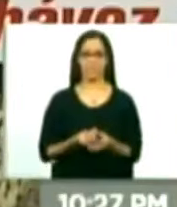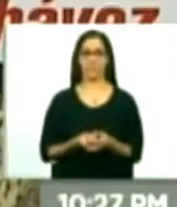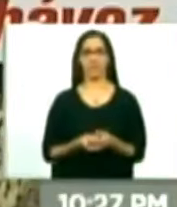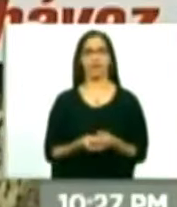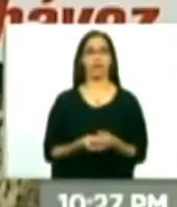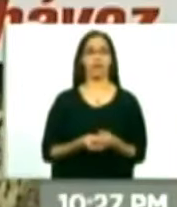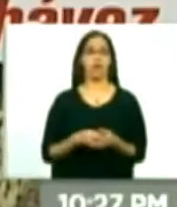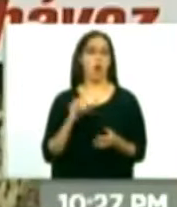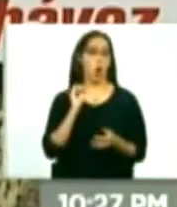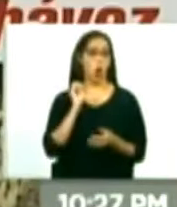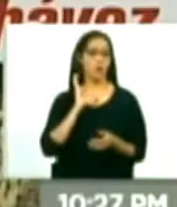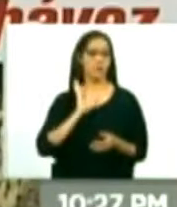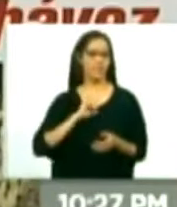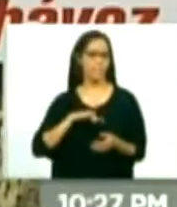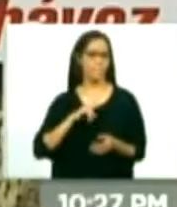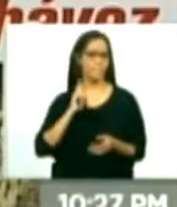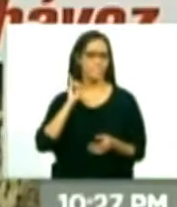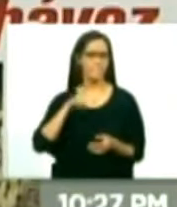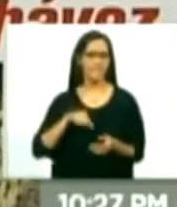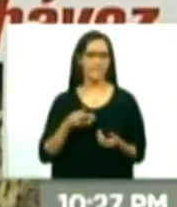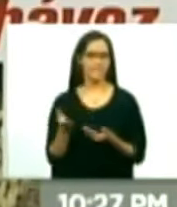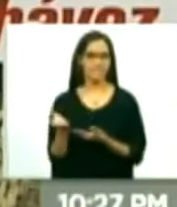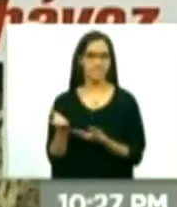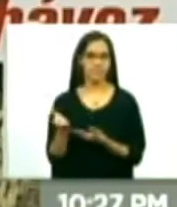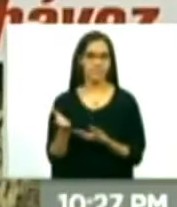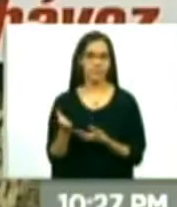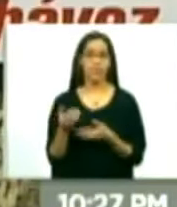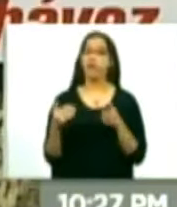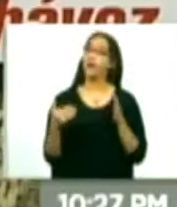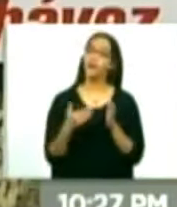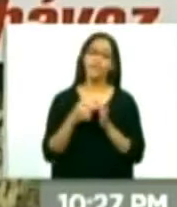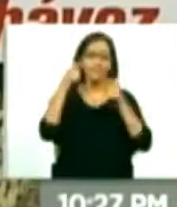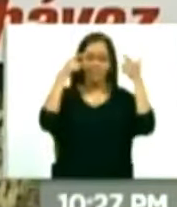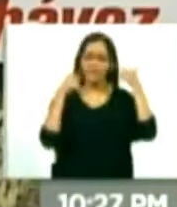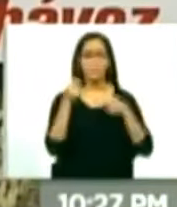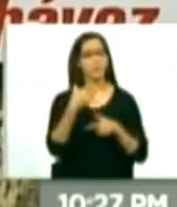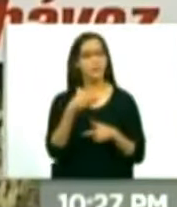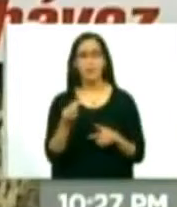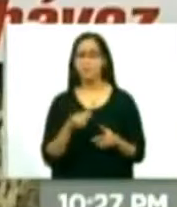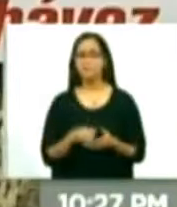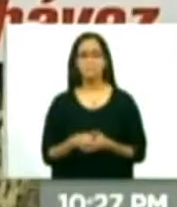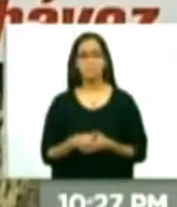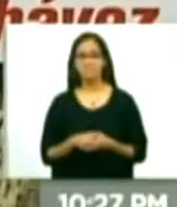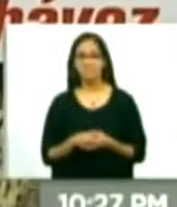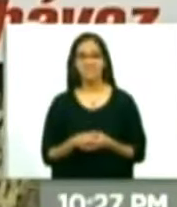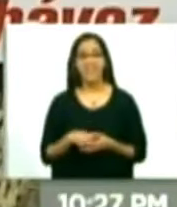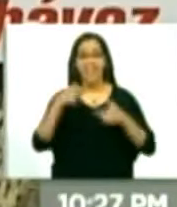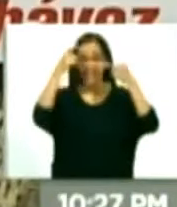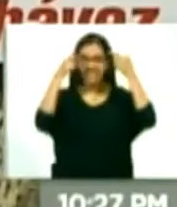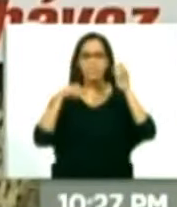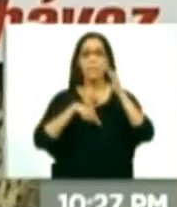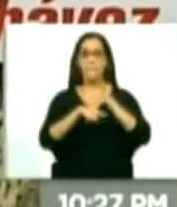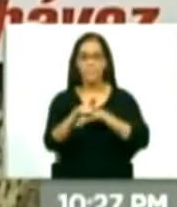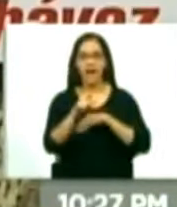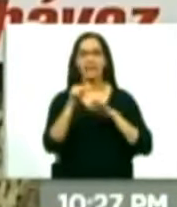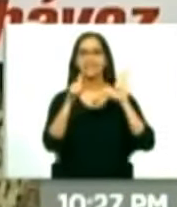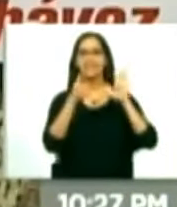¿Contra quién será eso? ¿Contra el chavismo? No. El chavismo va el 6 de diciembre por esta constitución.